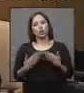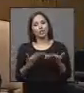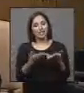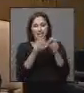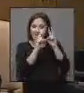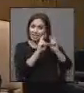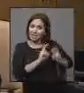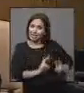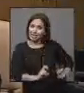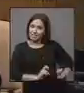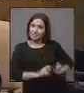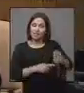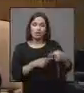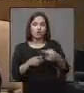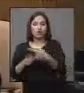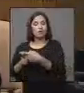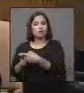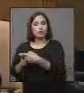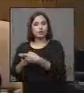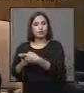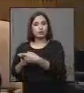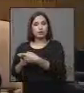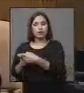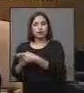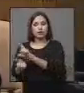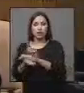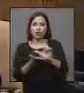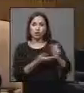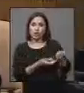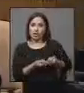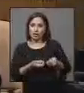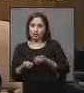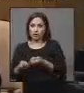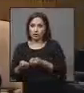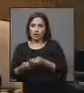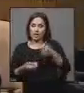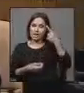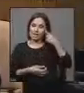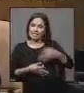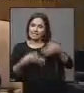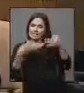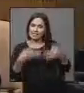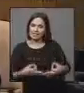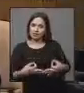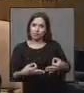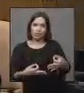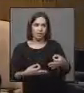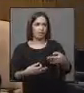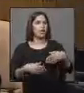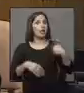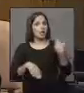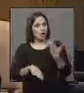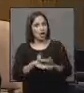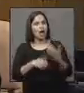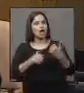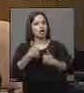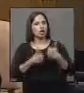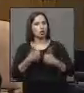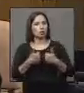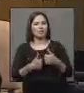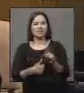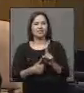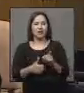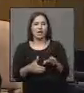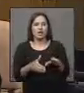económicos que han revisado para que se garantice que hay competencia y que no hay fijación de precios, tienen